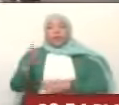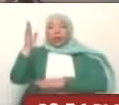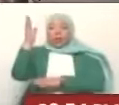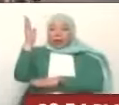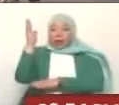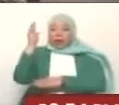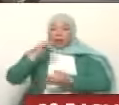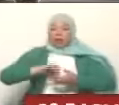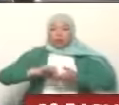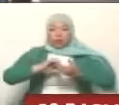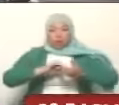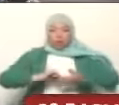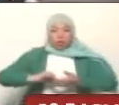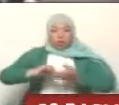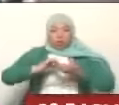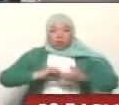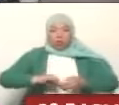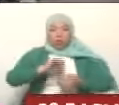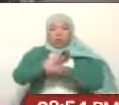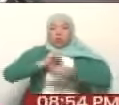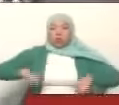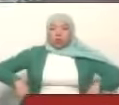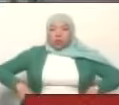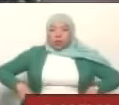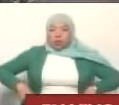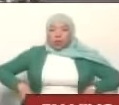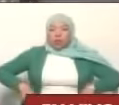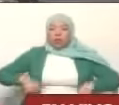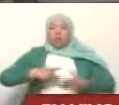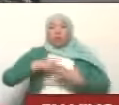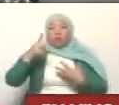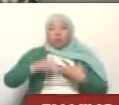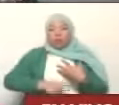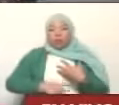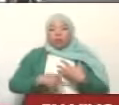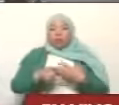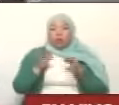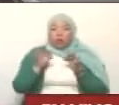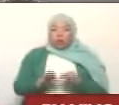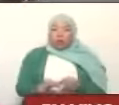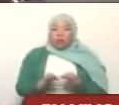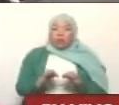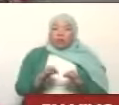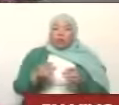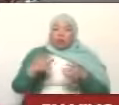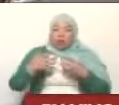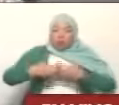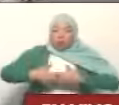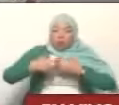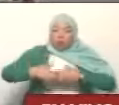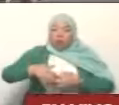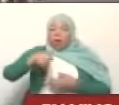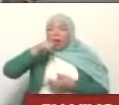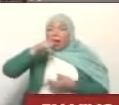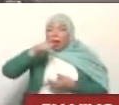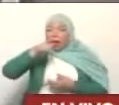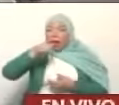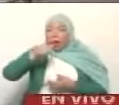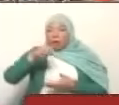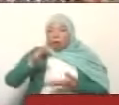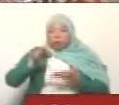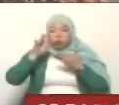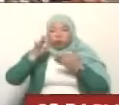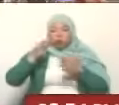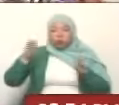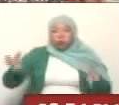Estado Trujillo y el Estado Portuguesa, tienen una propuesta de lo que es consolidar el distrito motor de agua, vida y café bajo dos